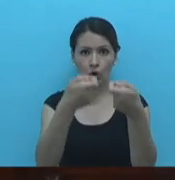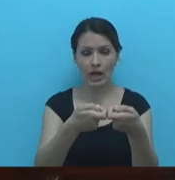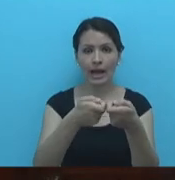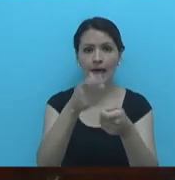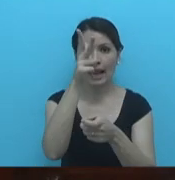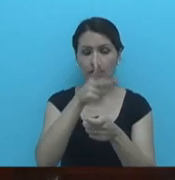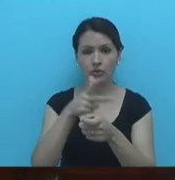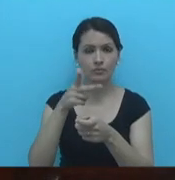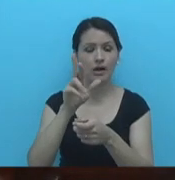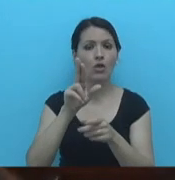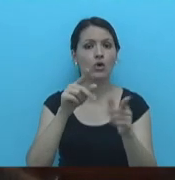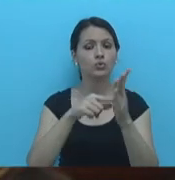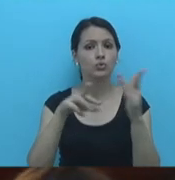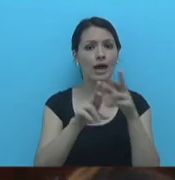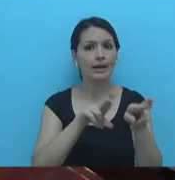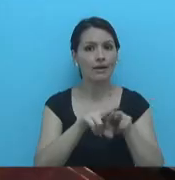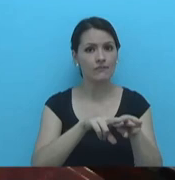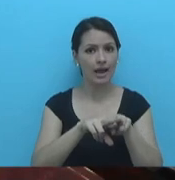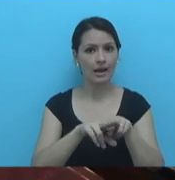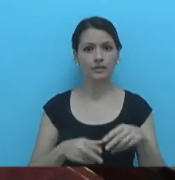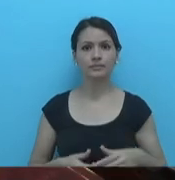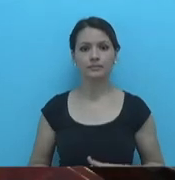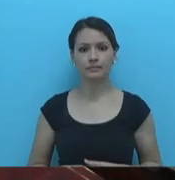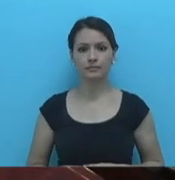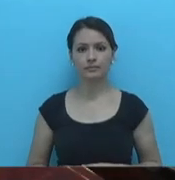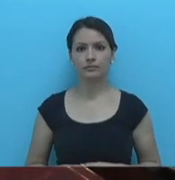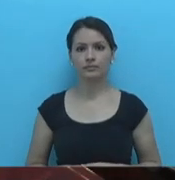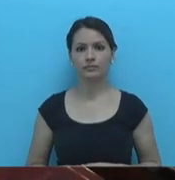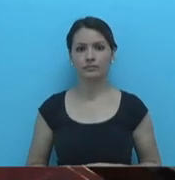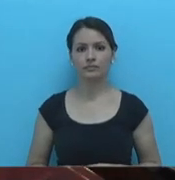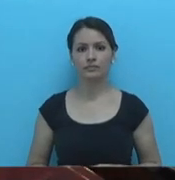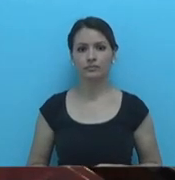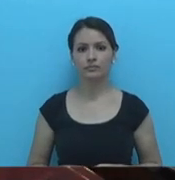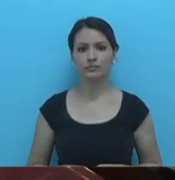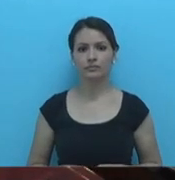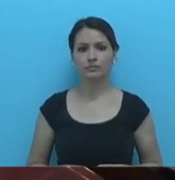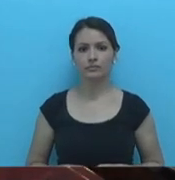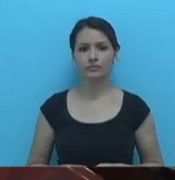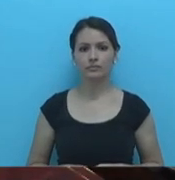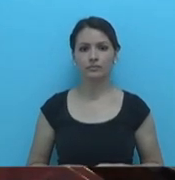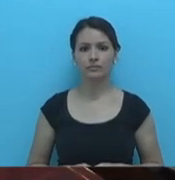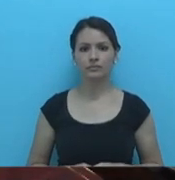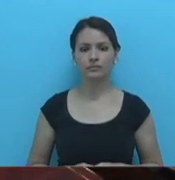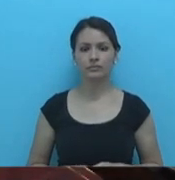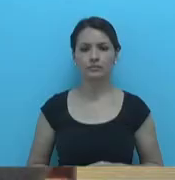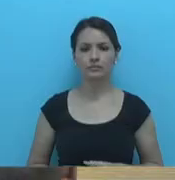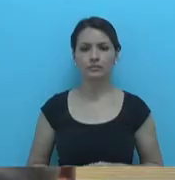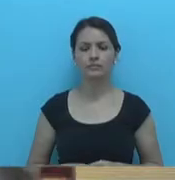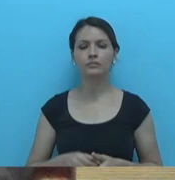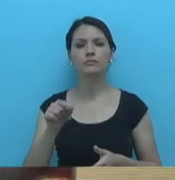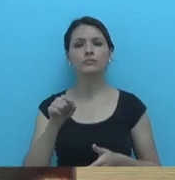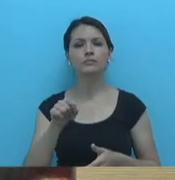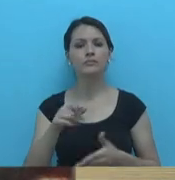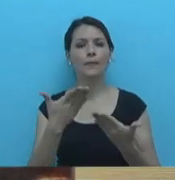Más Varela, tiene uso de la palabra. Gracias, señor presidente, tal lo acordado en labor parlamentaria, para solicitar que por secretaría